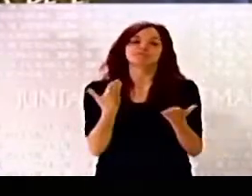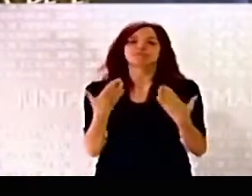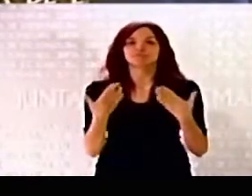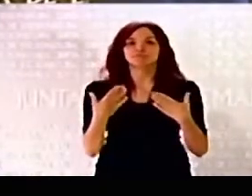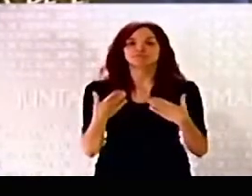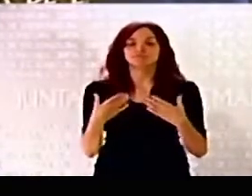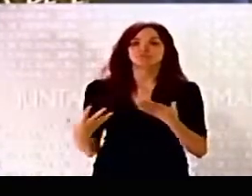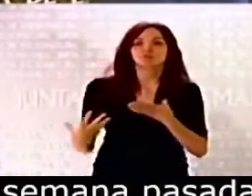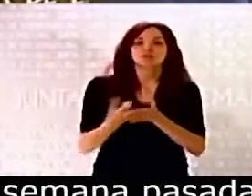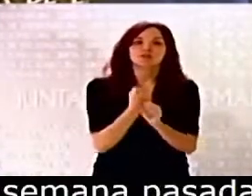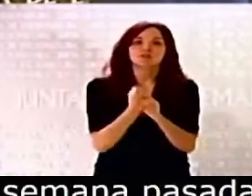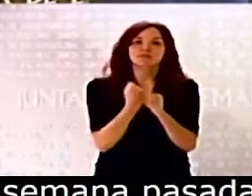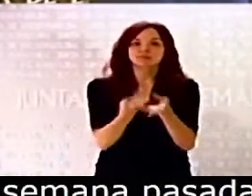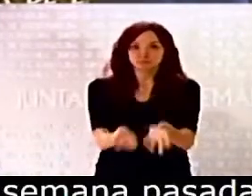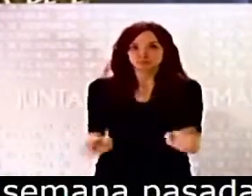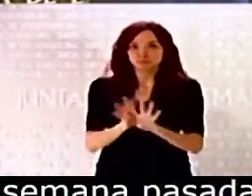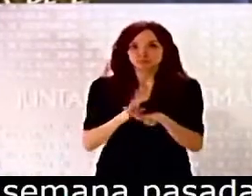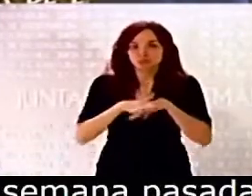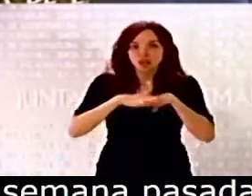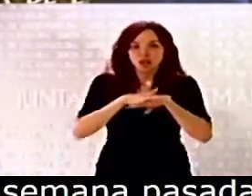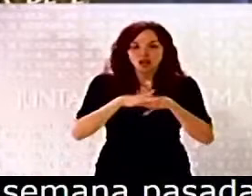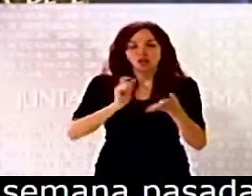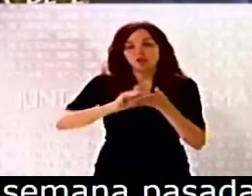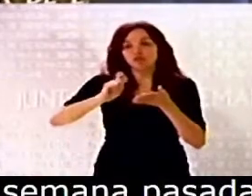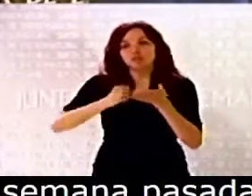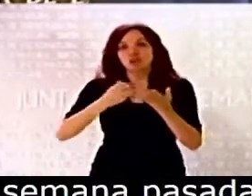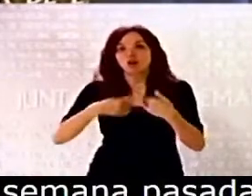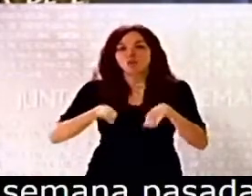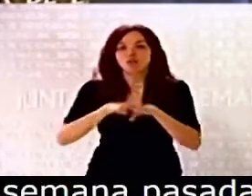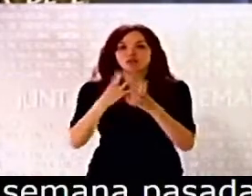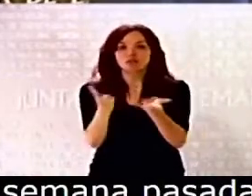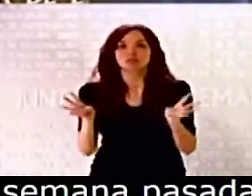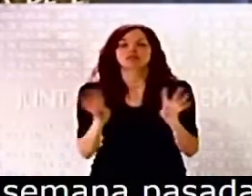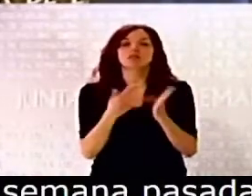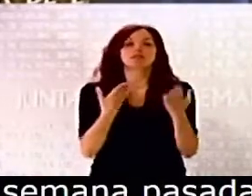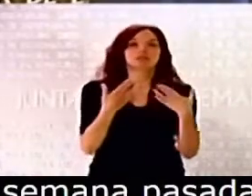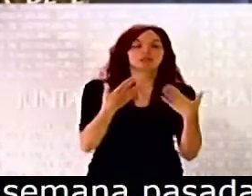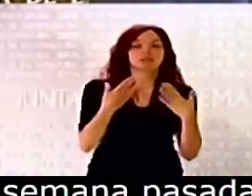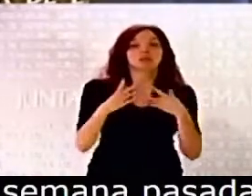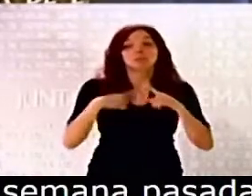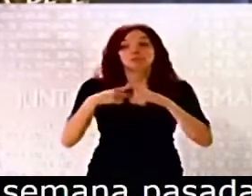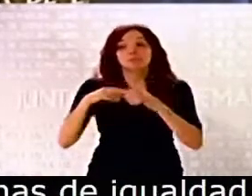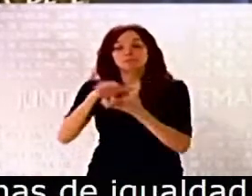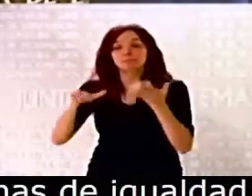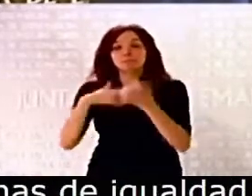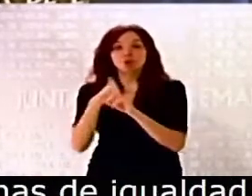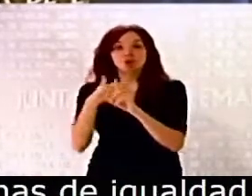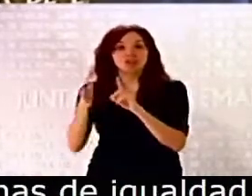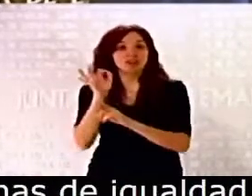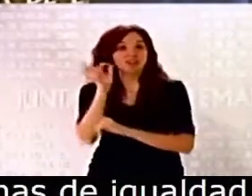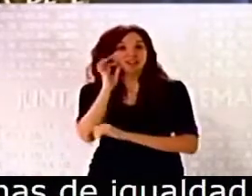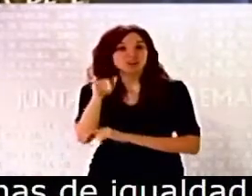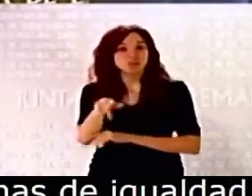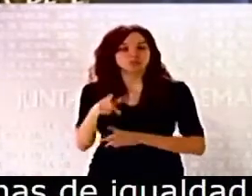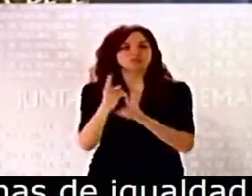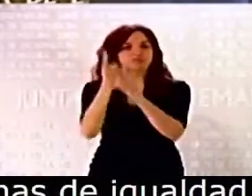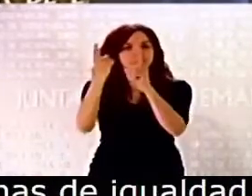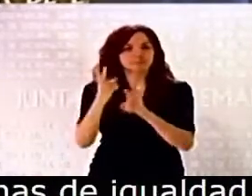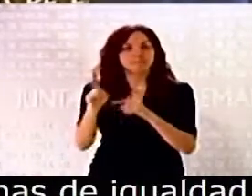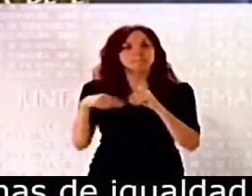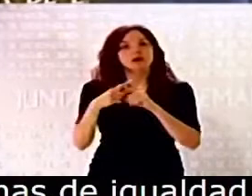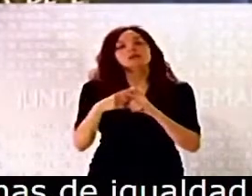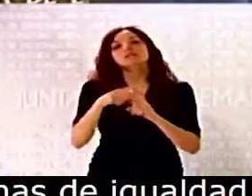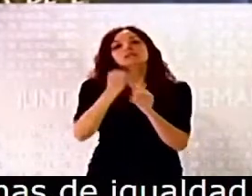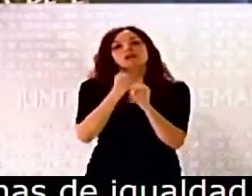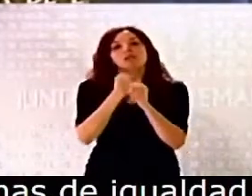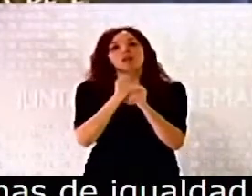con todas las trabajadoras de la red de oficinas de igualdad y contra la violencia de género de Extremadura, además de las trabajadoras profesionales de los puntos